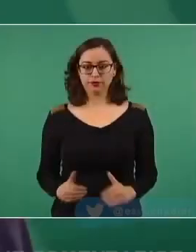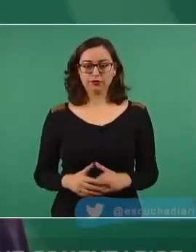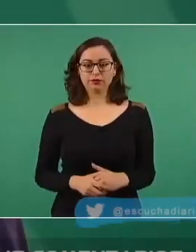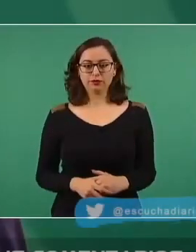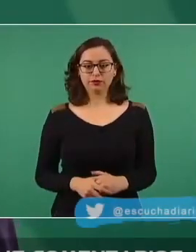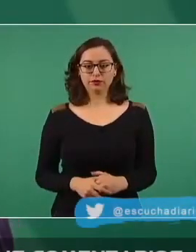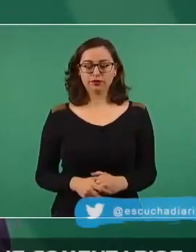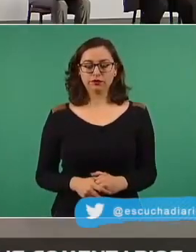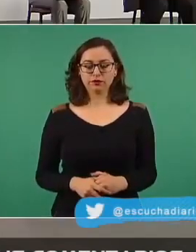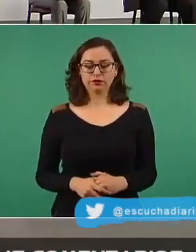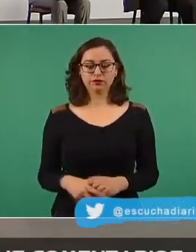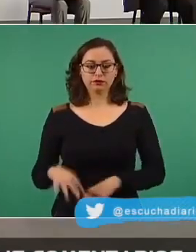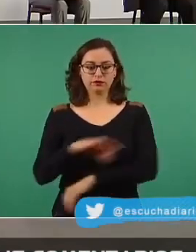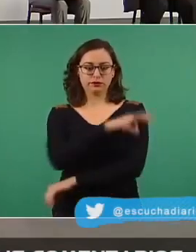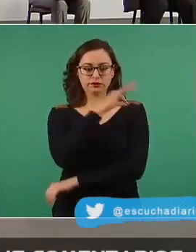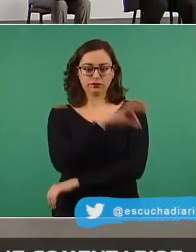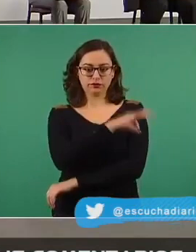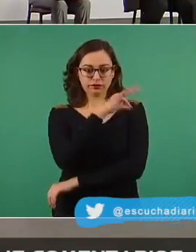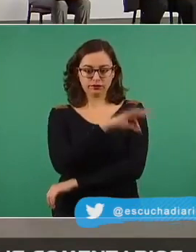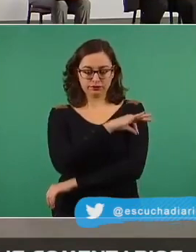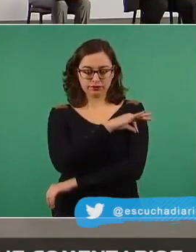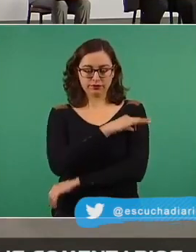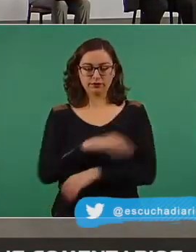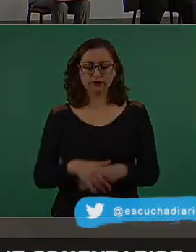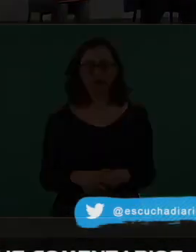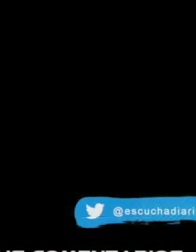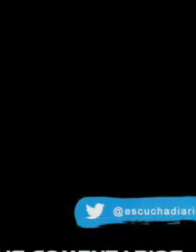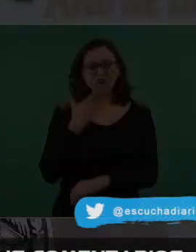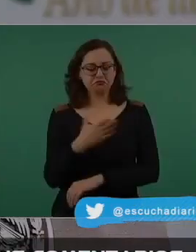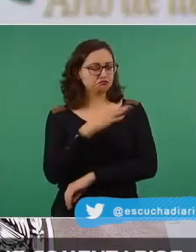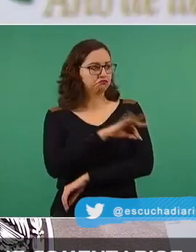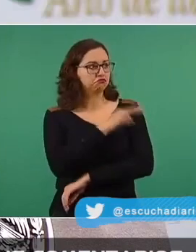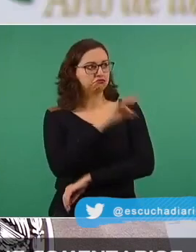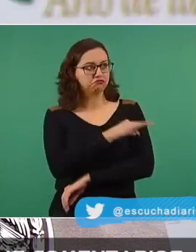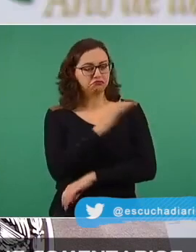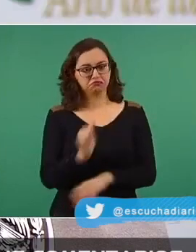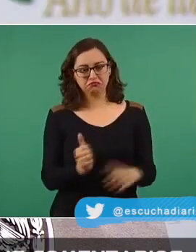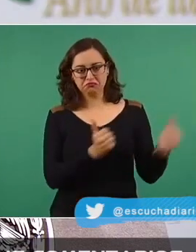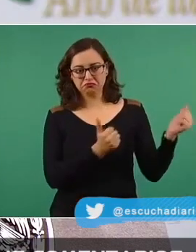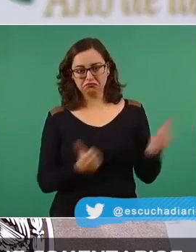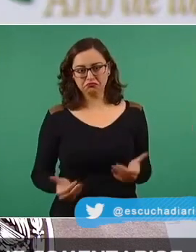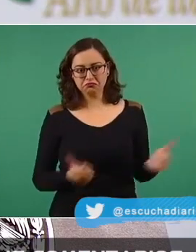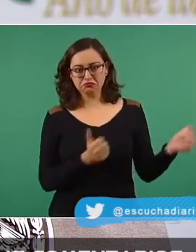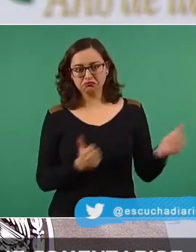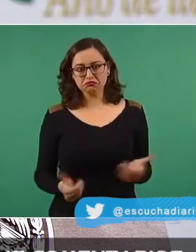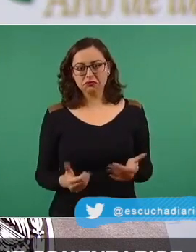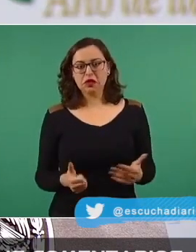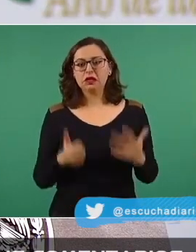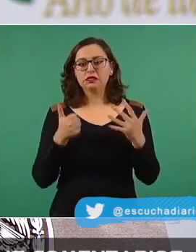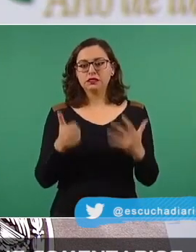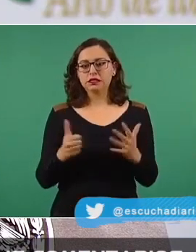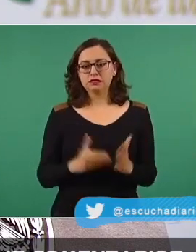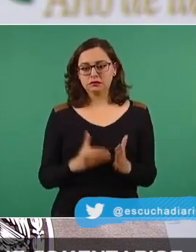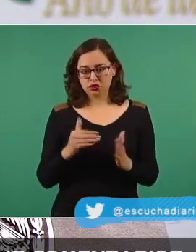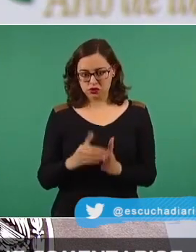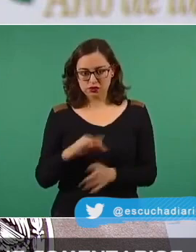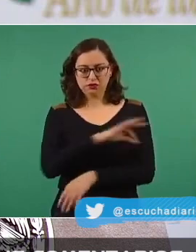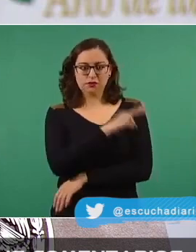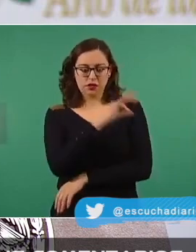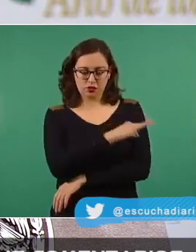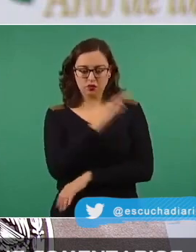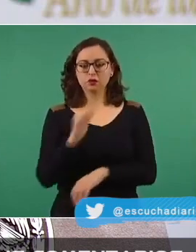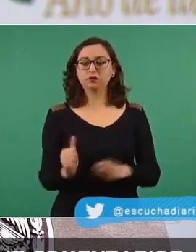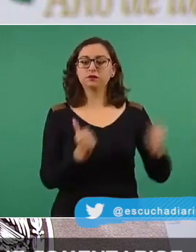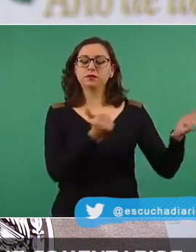el 23 de agosto se han aplicado 193 mil 799 dosis de vacunas contra kobe y 19 y en